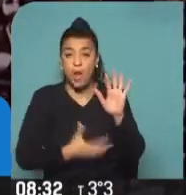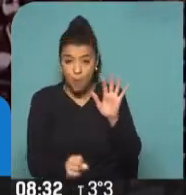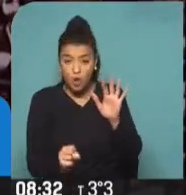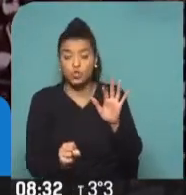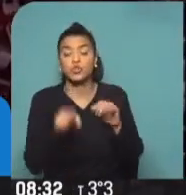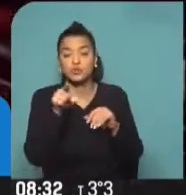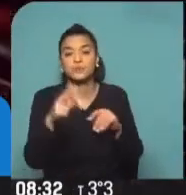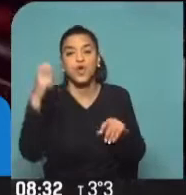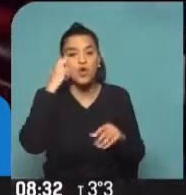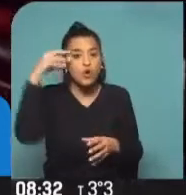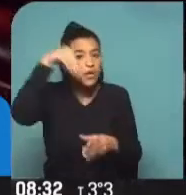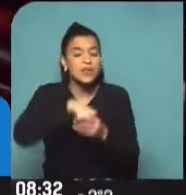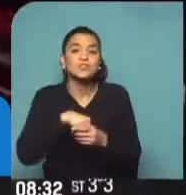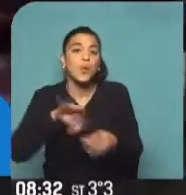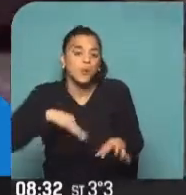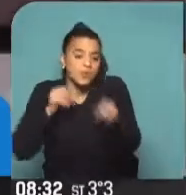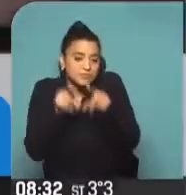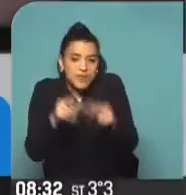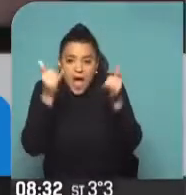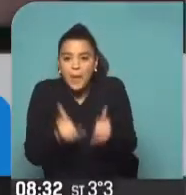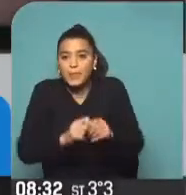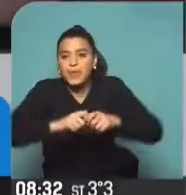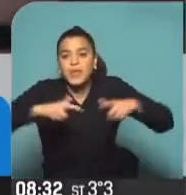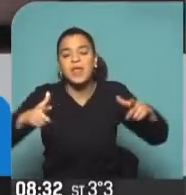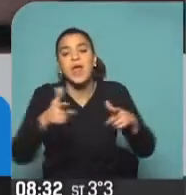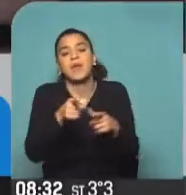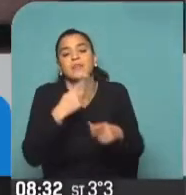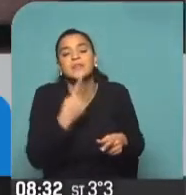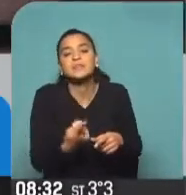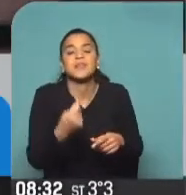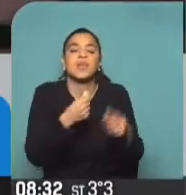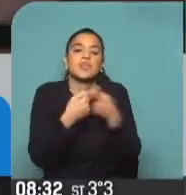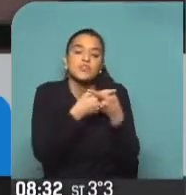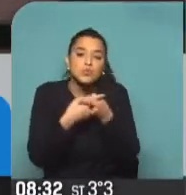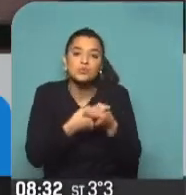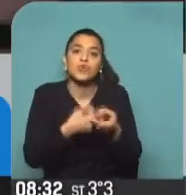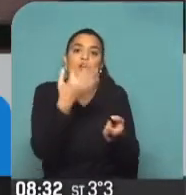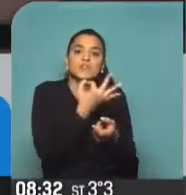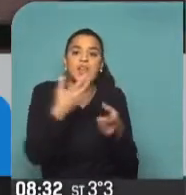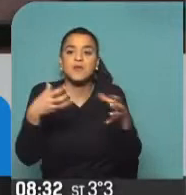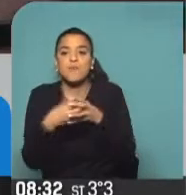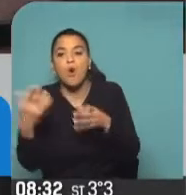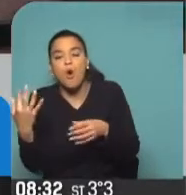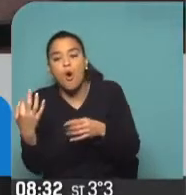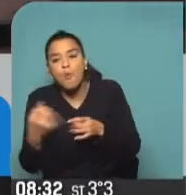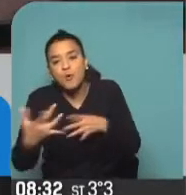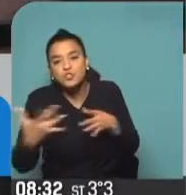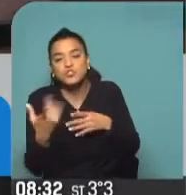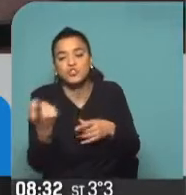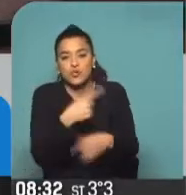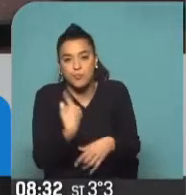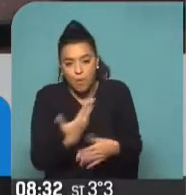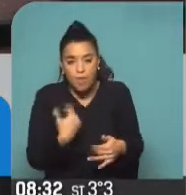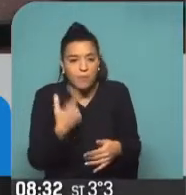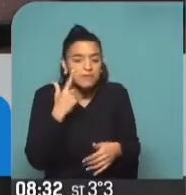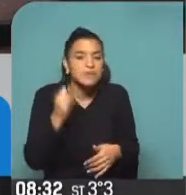ahí el Congreso cobró vida propia. En general las discusiones se dividen entre oficialismo y oposición y uno puede adivinar de antemano cuáles